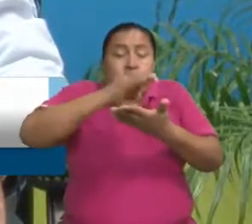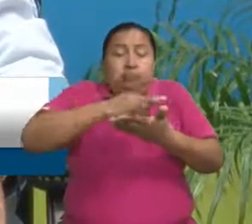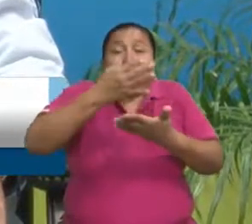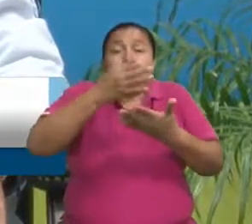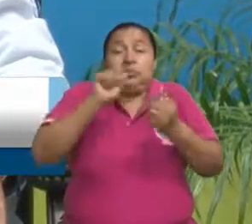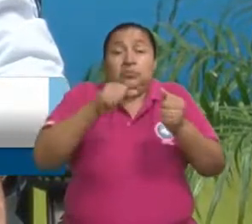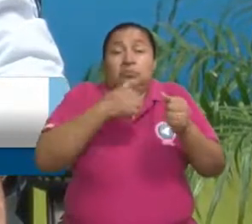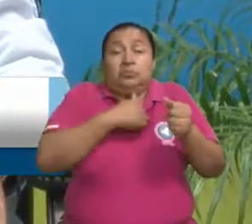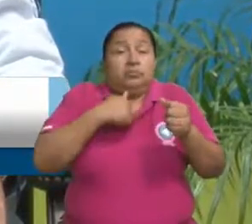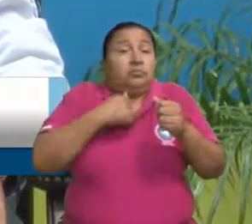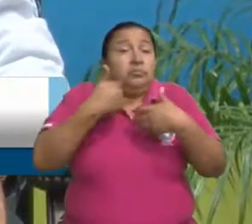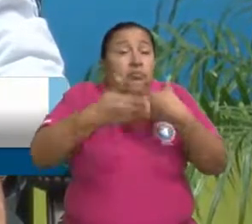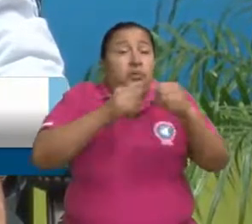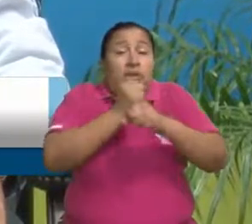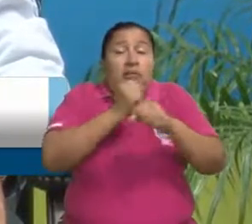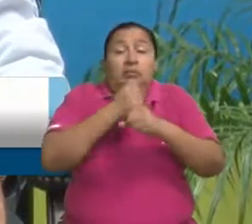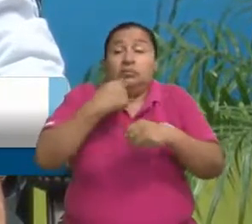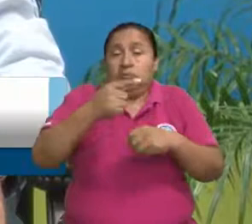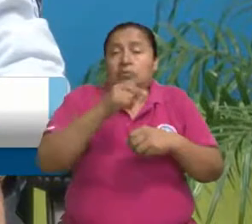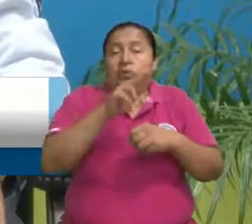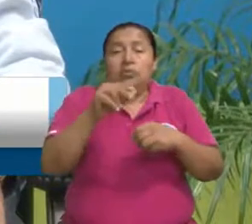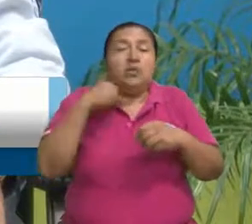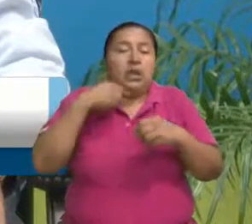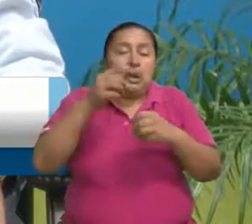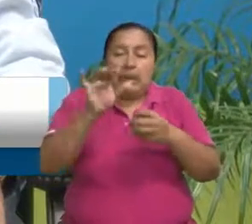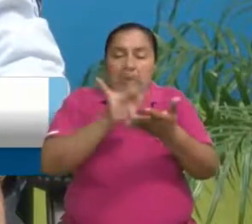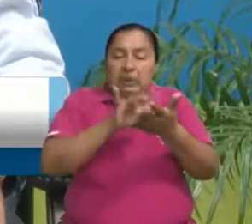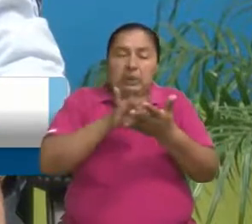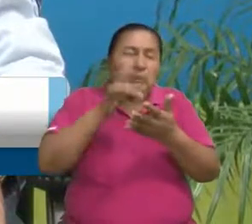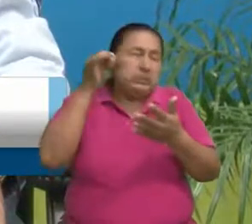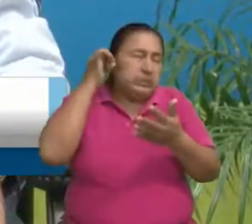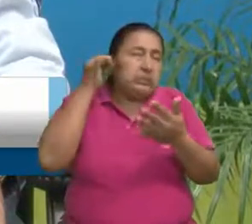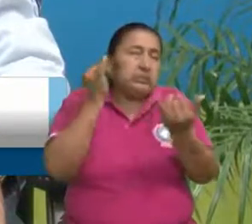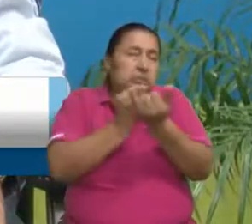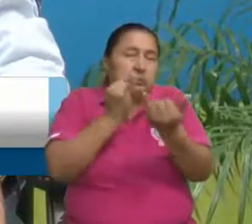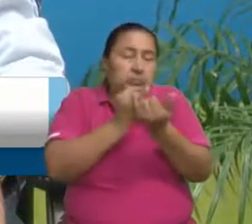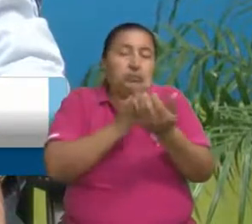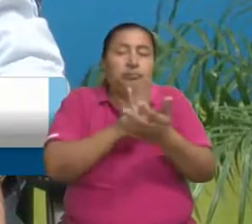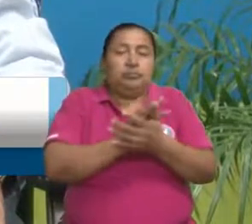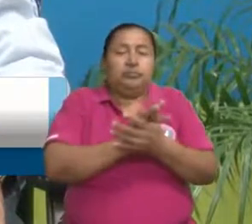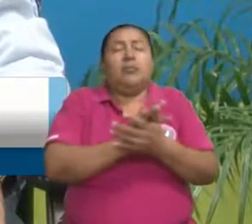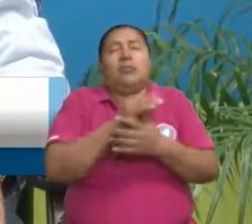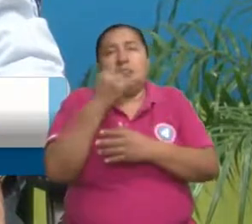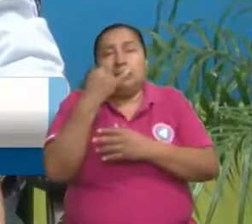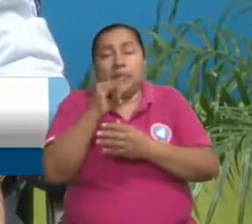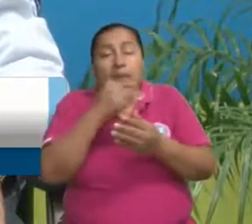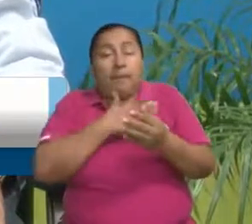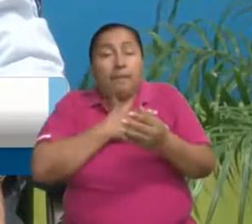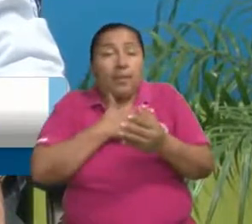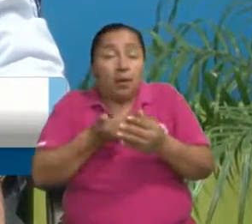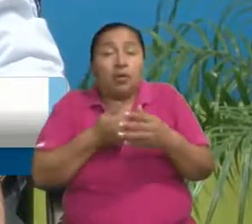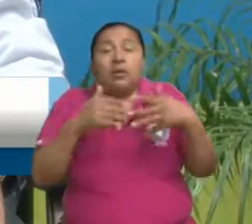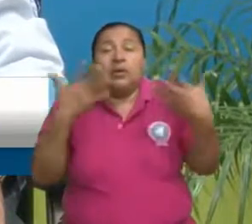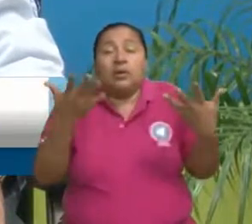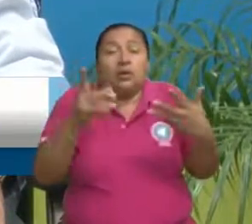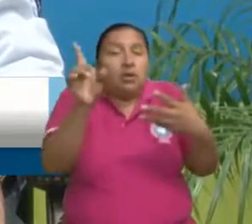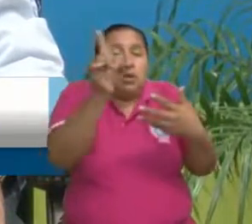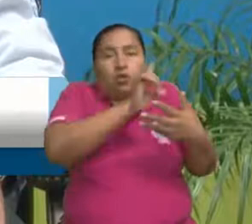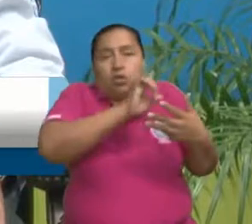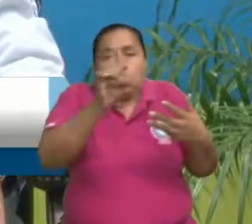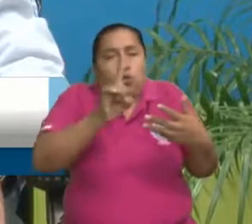se introducen los niños. O el arroz mismo, crudo. Exactamente. Entonces, lo más saludable es no